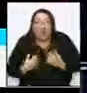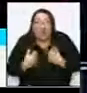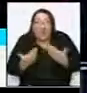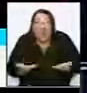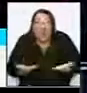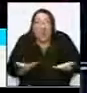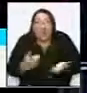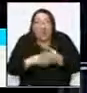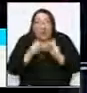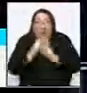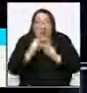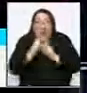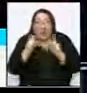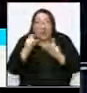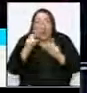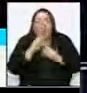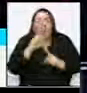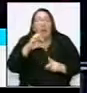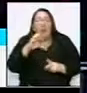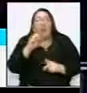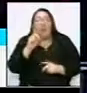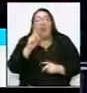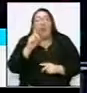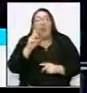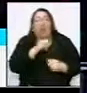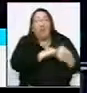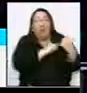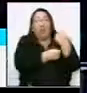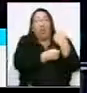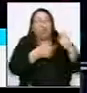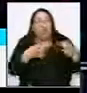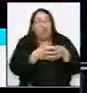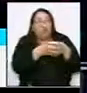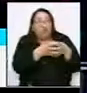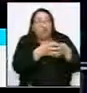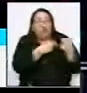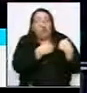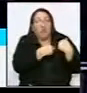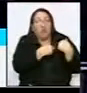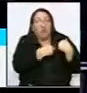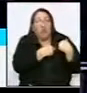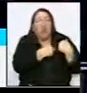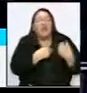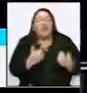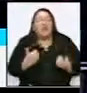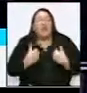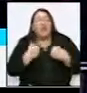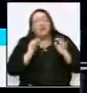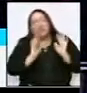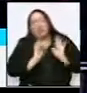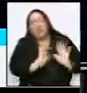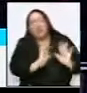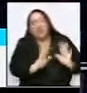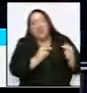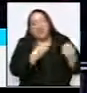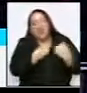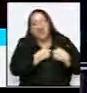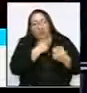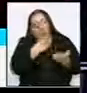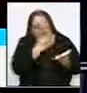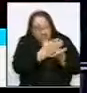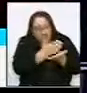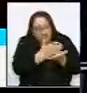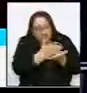poder, el ejercicio del poder, tienen que tener sus atribuciones establecidas en forma